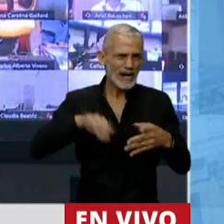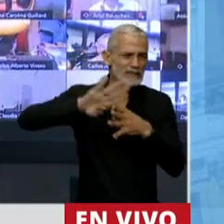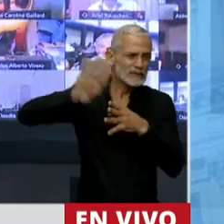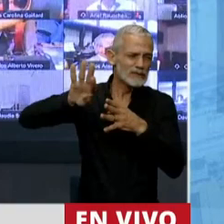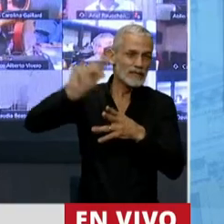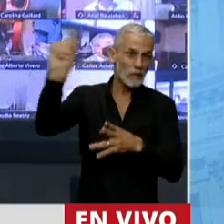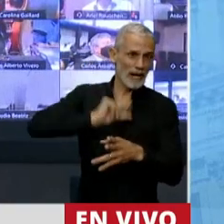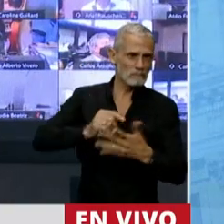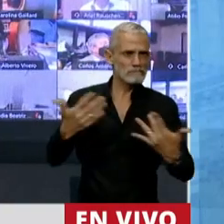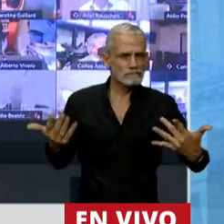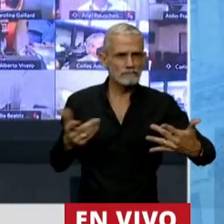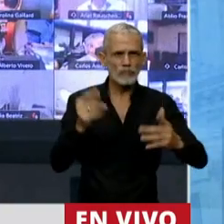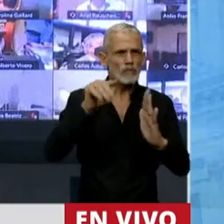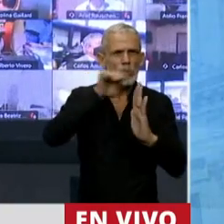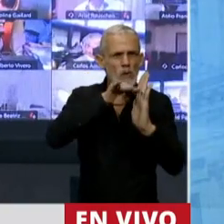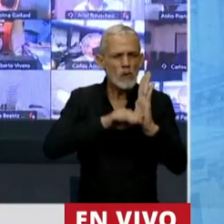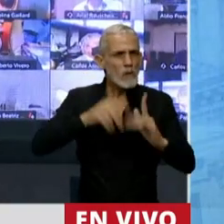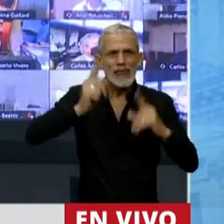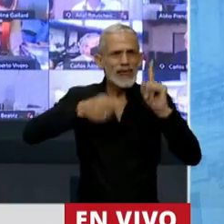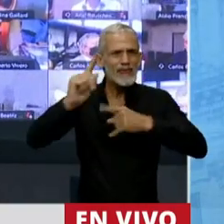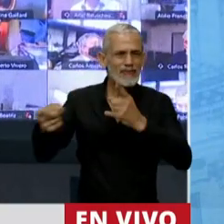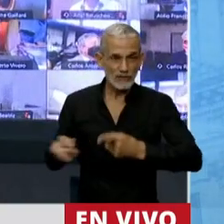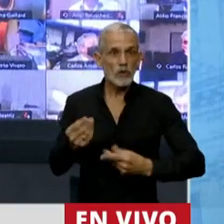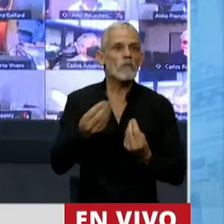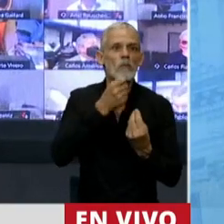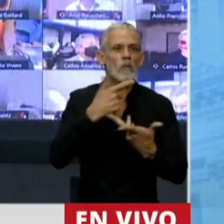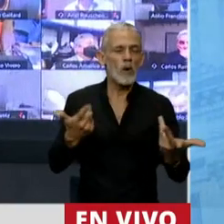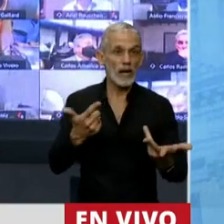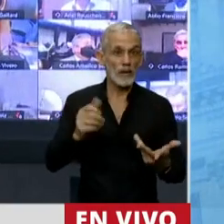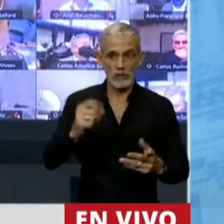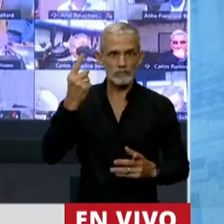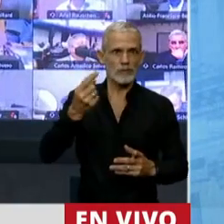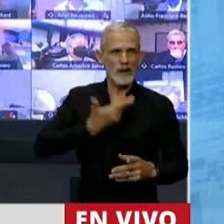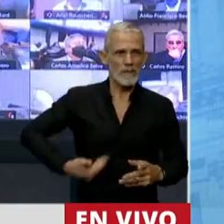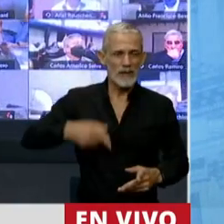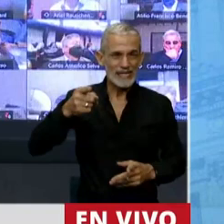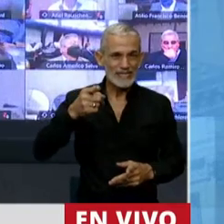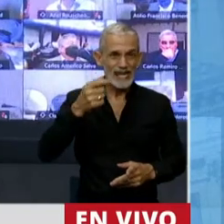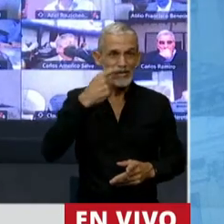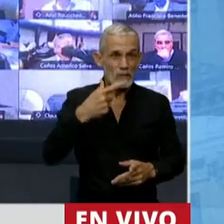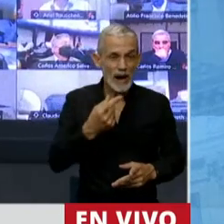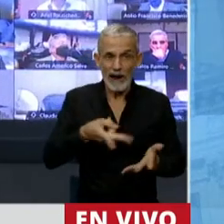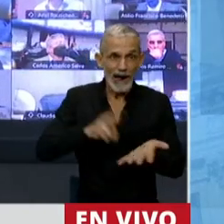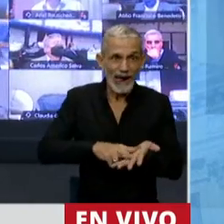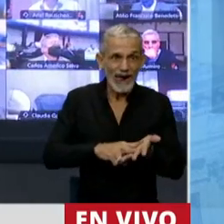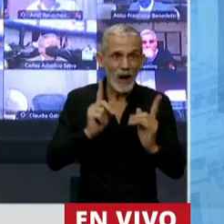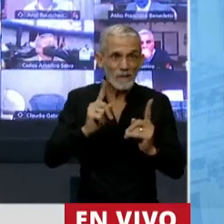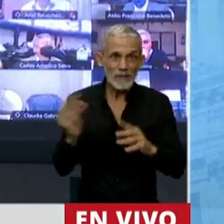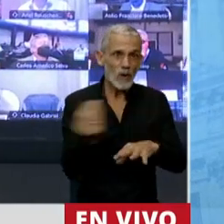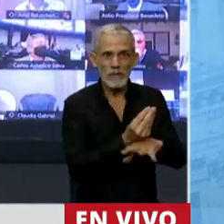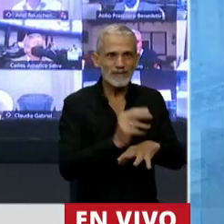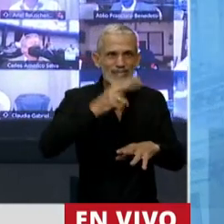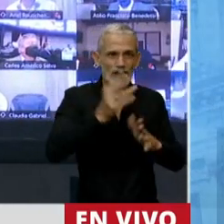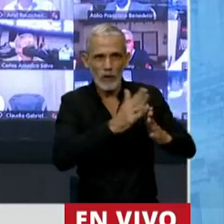y absolutamente todas las medidas que impulsaron, que hicieron que, por ejemplo, sea el primer presidente que no puede reelegir en un